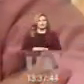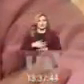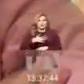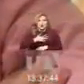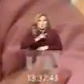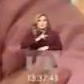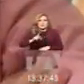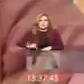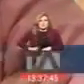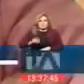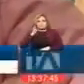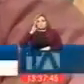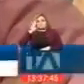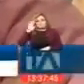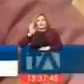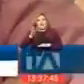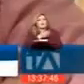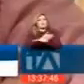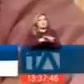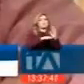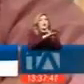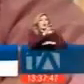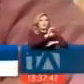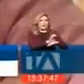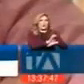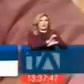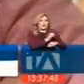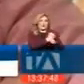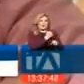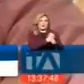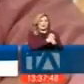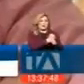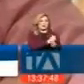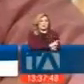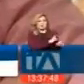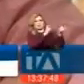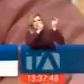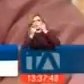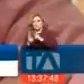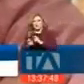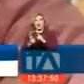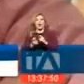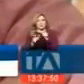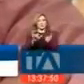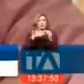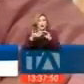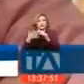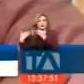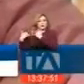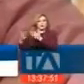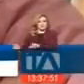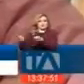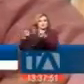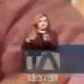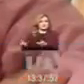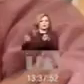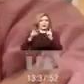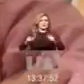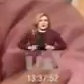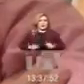constancia. Yo vengo de Ban Ecuador, de ahí de levantamiento de cadáveres, no he estado relacionado a nada que tenga que ver con la salud